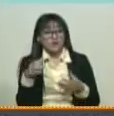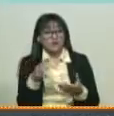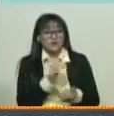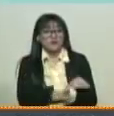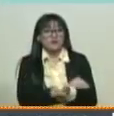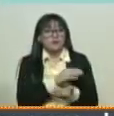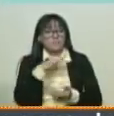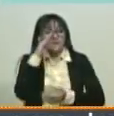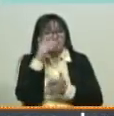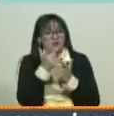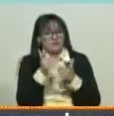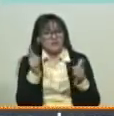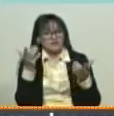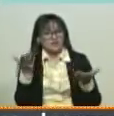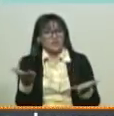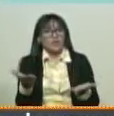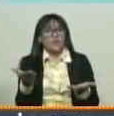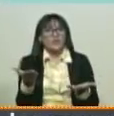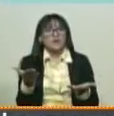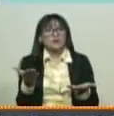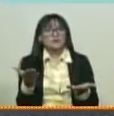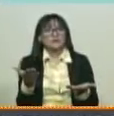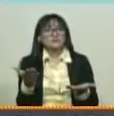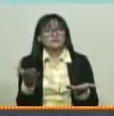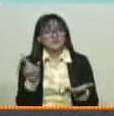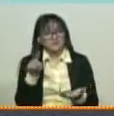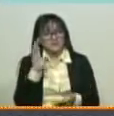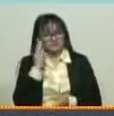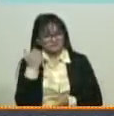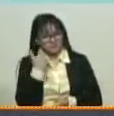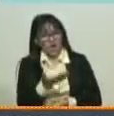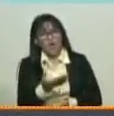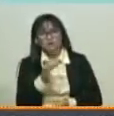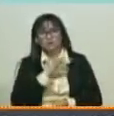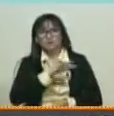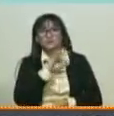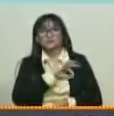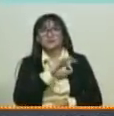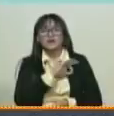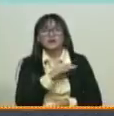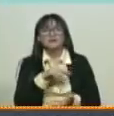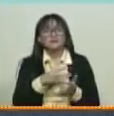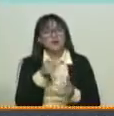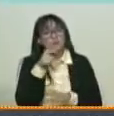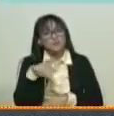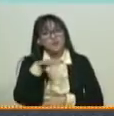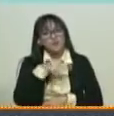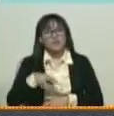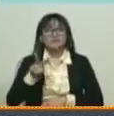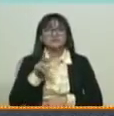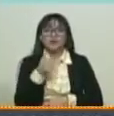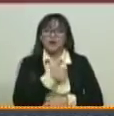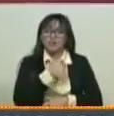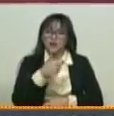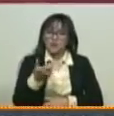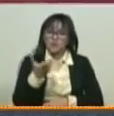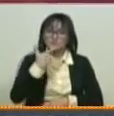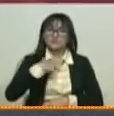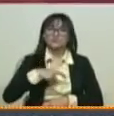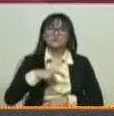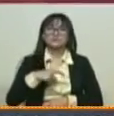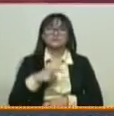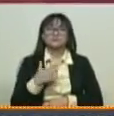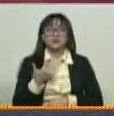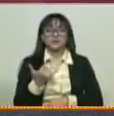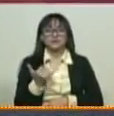padres libertadores, nuestras heroínas, son también basofia social, porque en el pueblo de Venezuela, en cada uno de nosotros y de nosotras, está